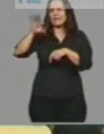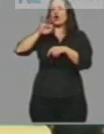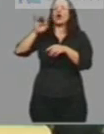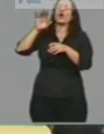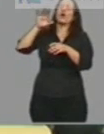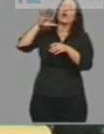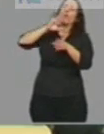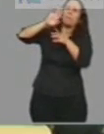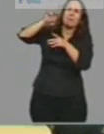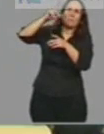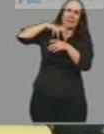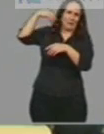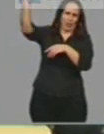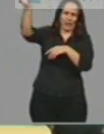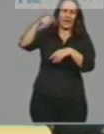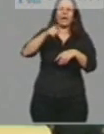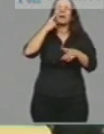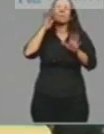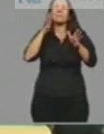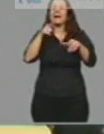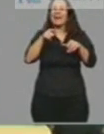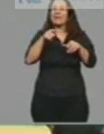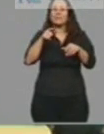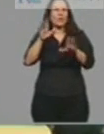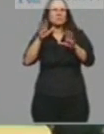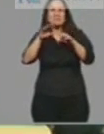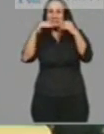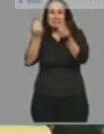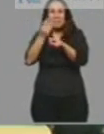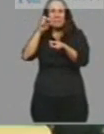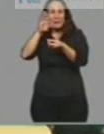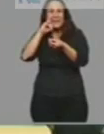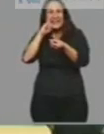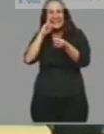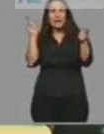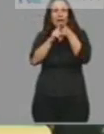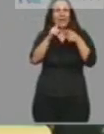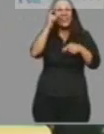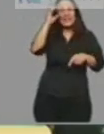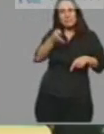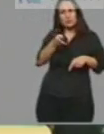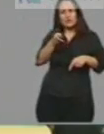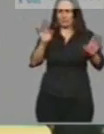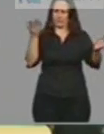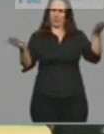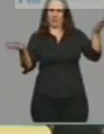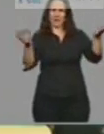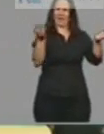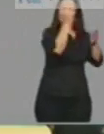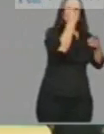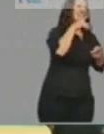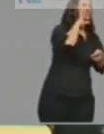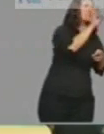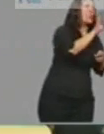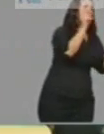extranjeros, algo menos del 10% del PBI. O sea, del 150% del PBI hemos